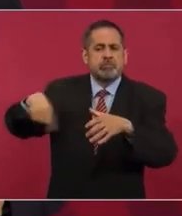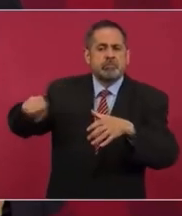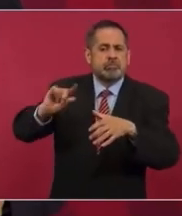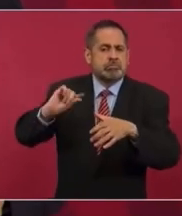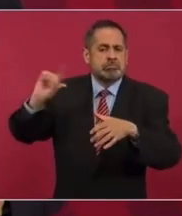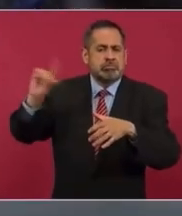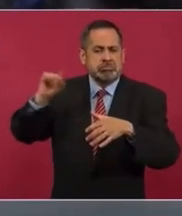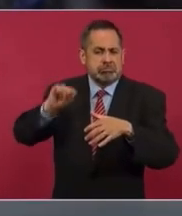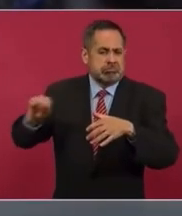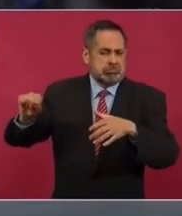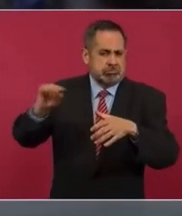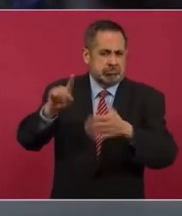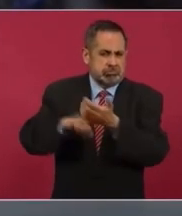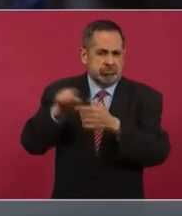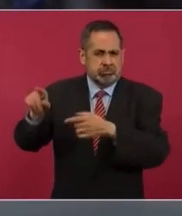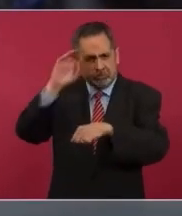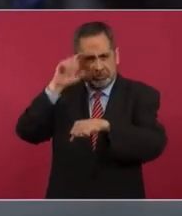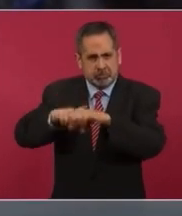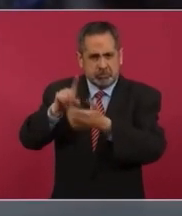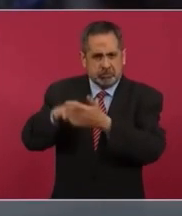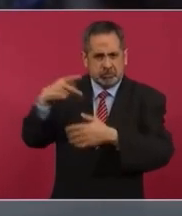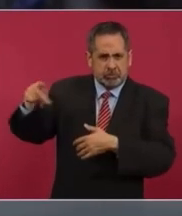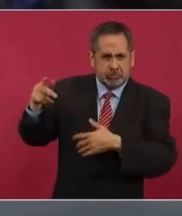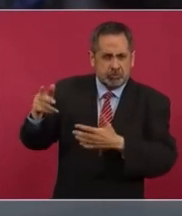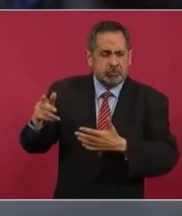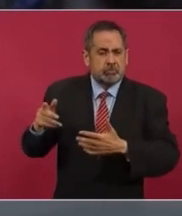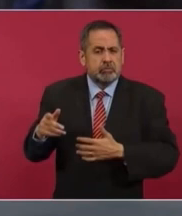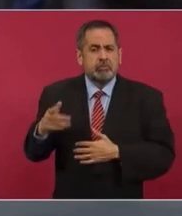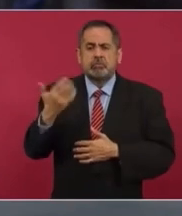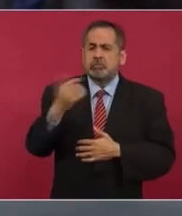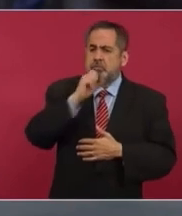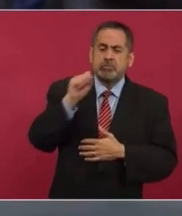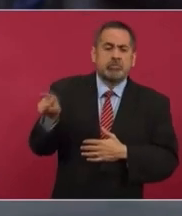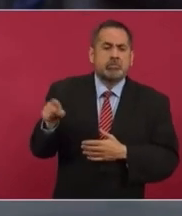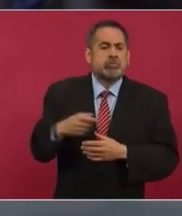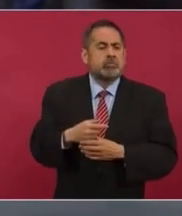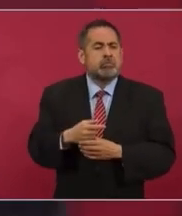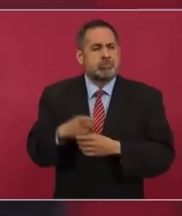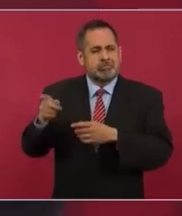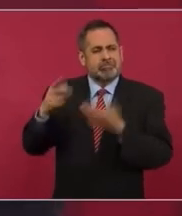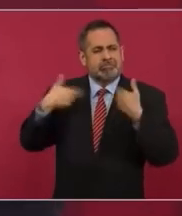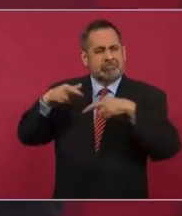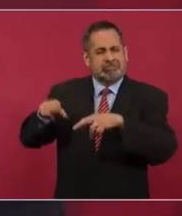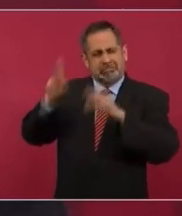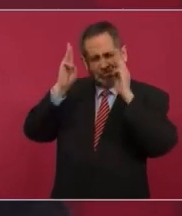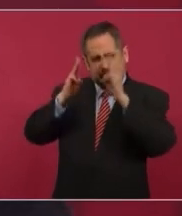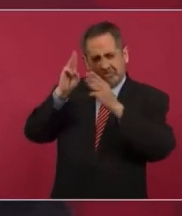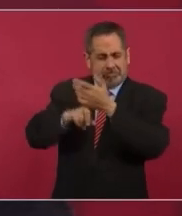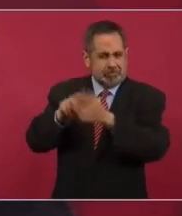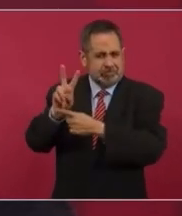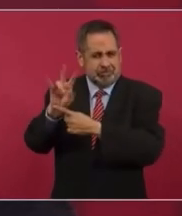las autoridades culturales y la representante del museo de